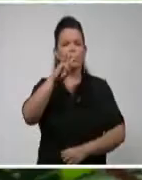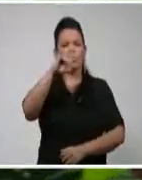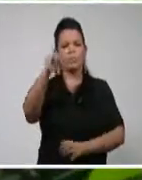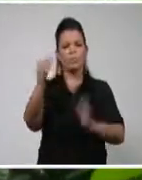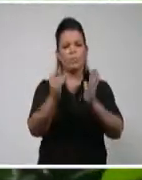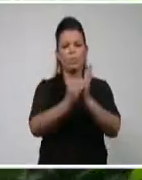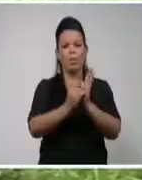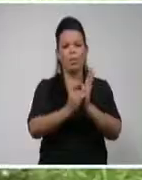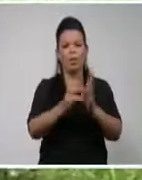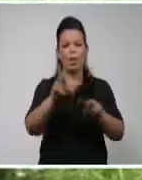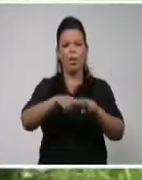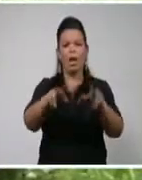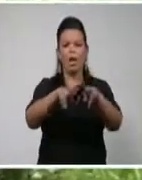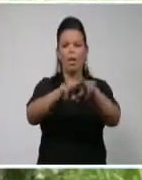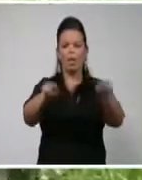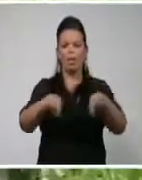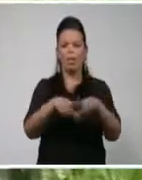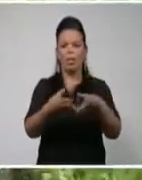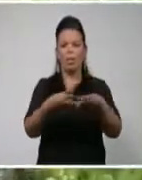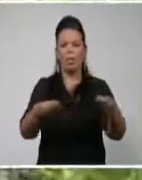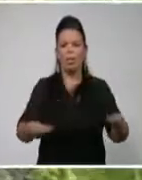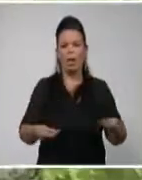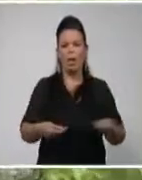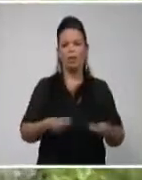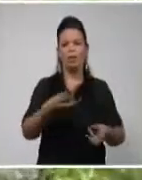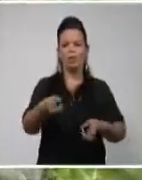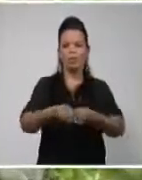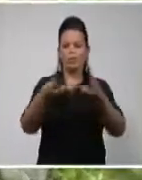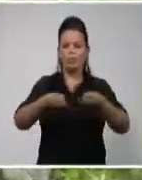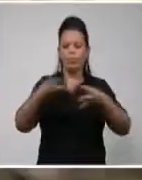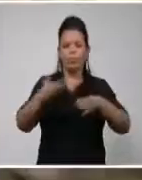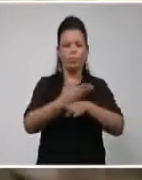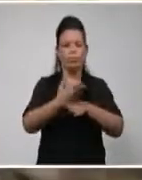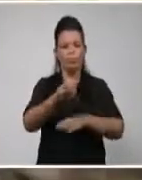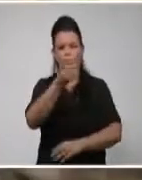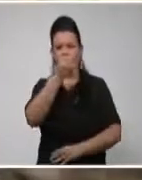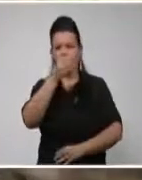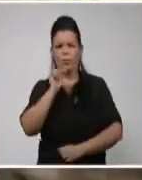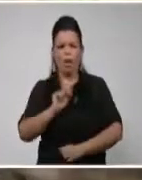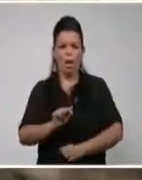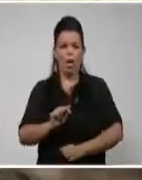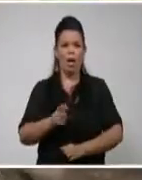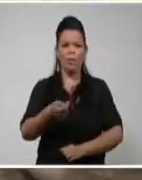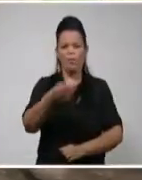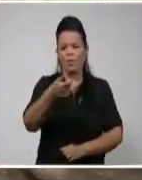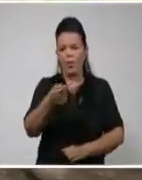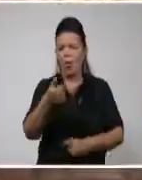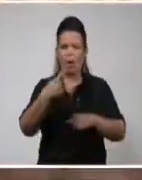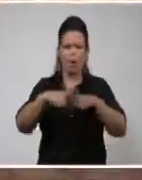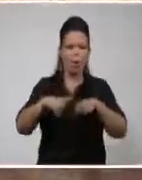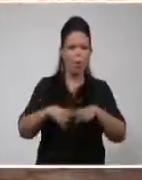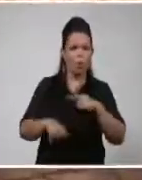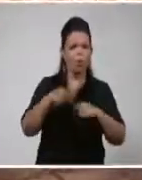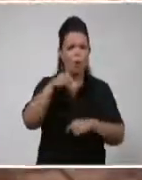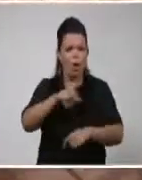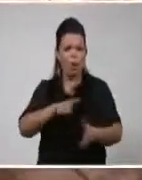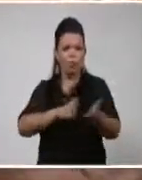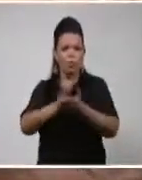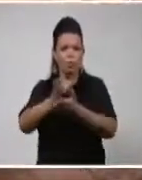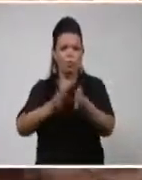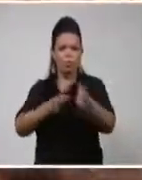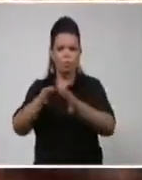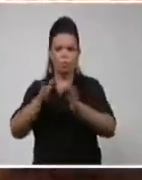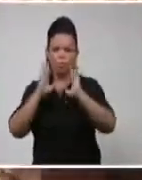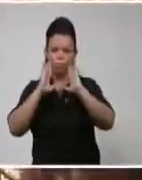viandas, hortalizas y granos de las 41.000 planificadas en la campaña de frío y funcionan ya 76